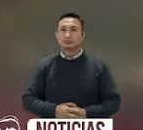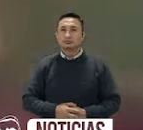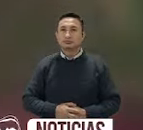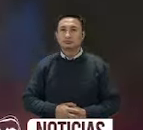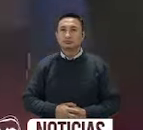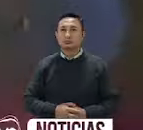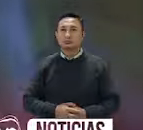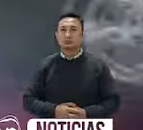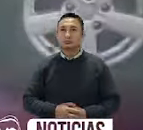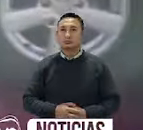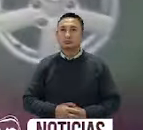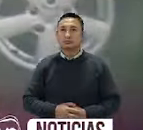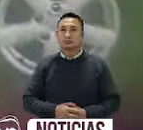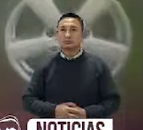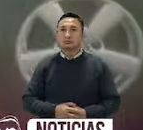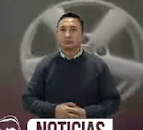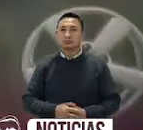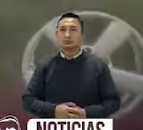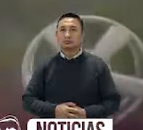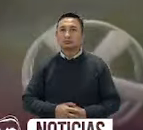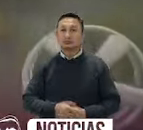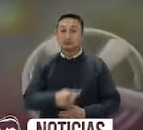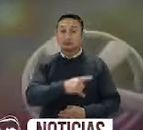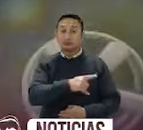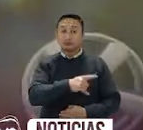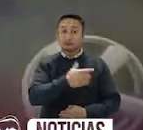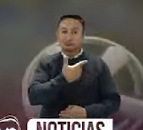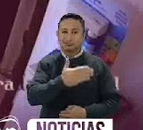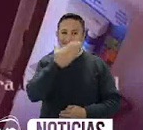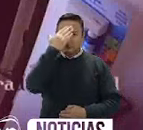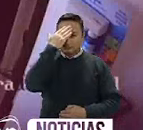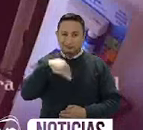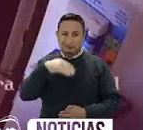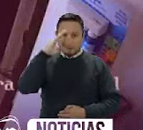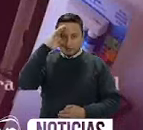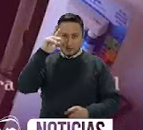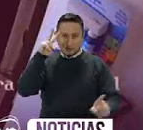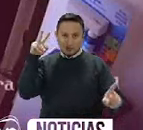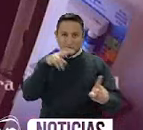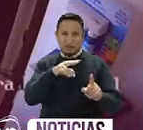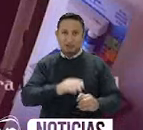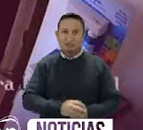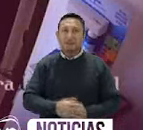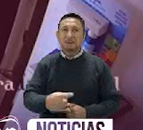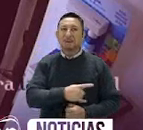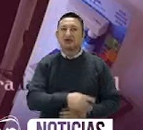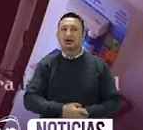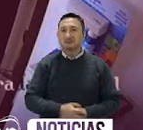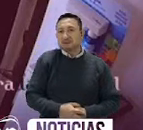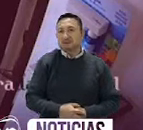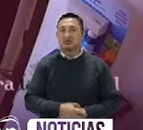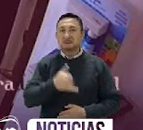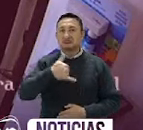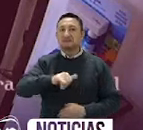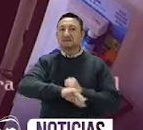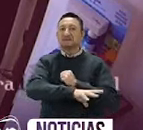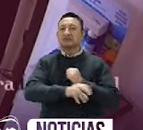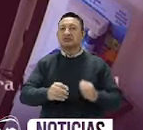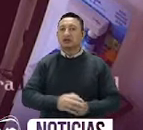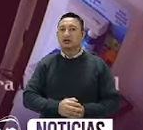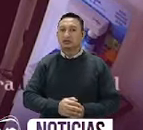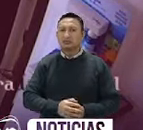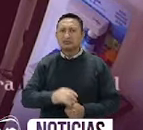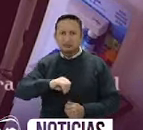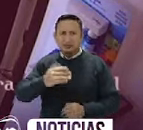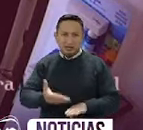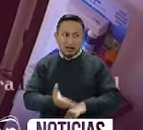Sabían que los ojos de las autoridades estaban tras sus pasos, pero aún así, sin vergüenza alguna, siguieron delinquiendo, pese a tener procesos